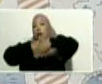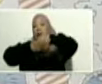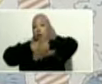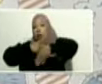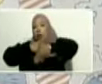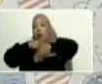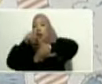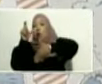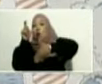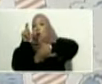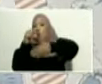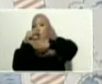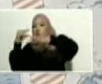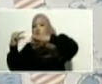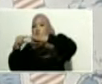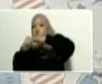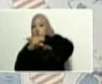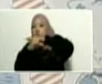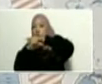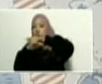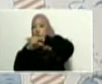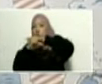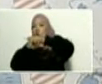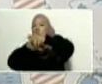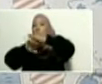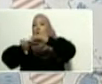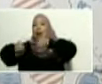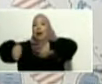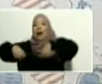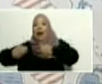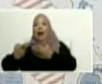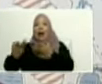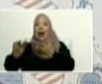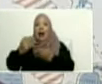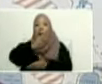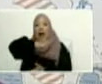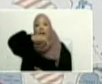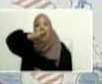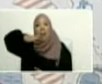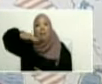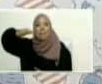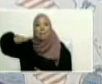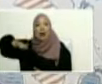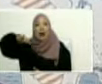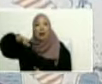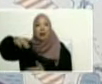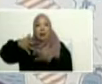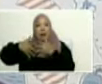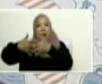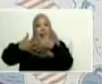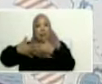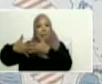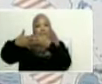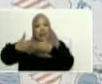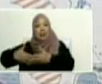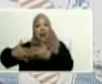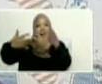entregar todo este mar por delimitar de manera ilegal y espuria a la Axon Móvil.